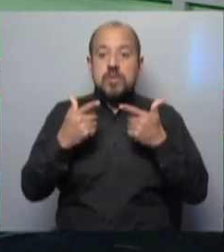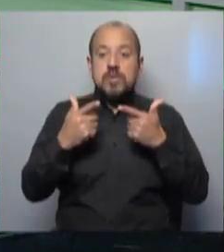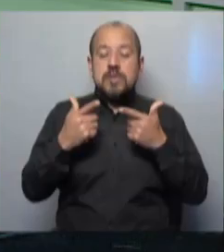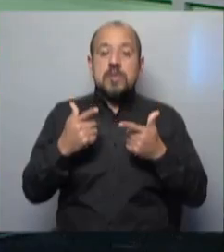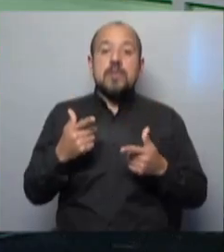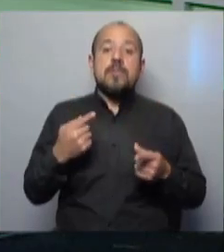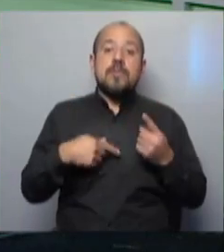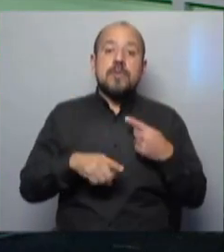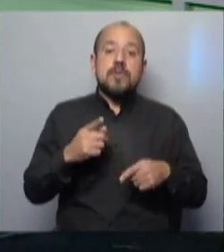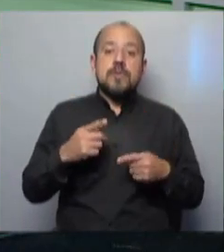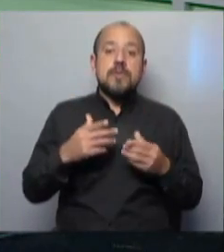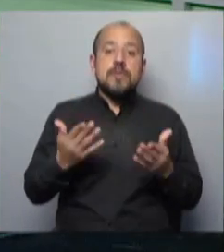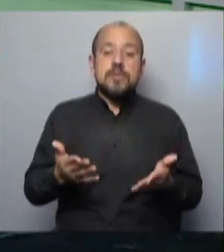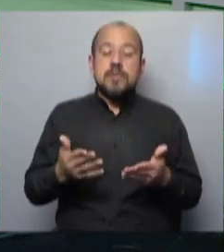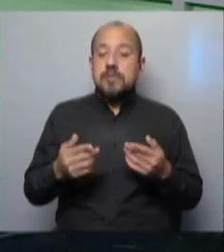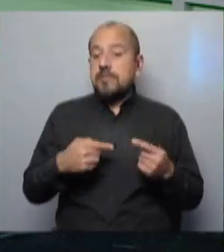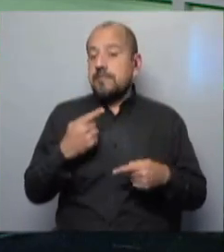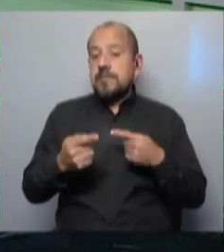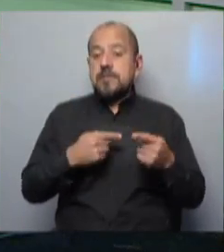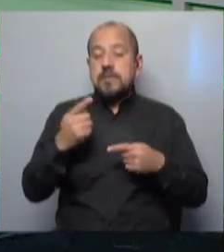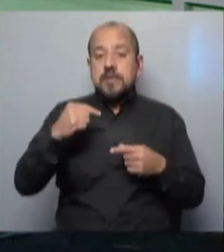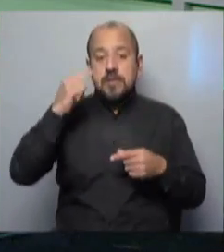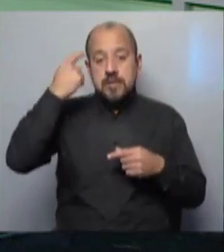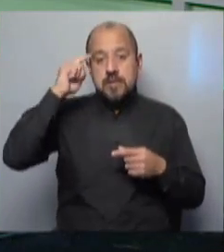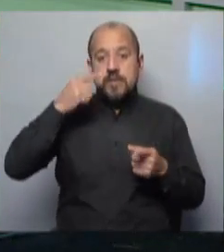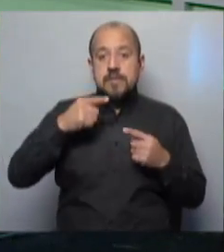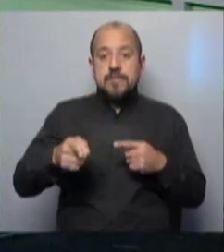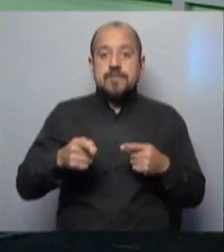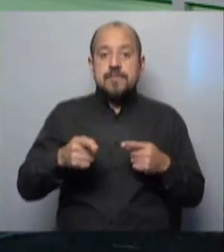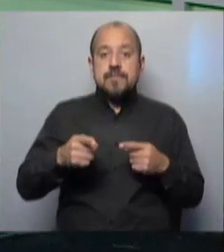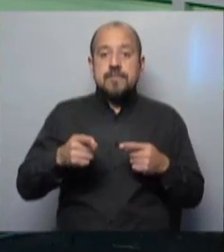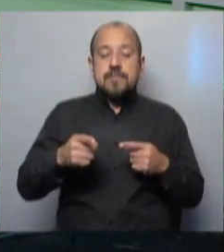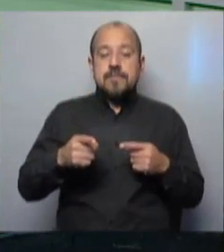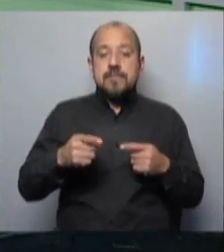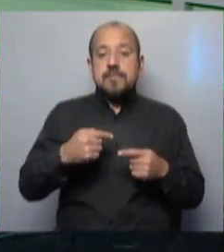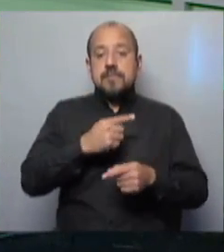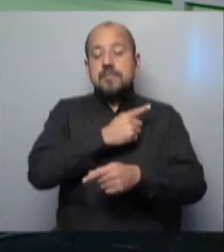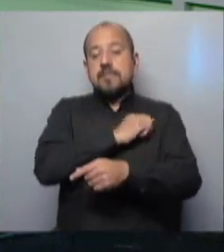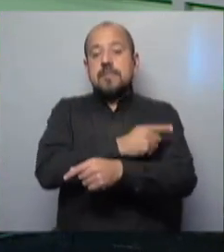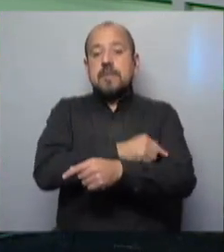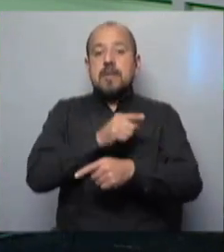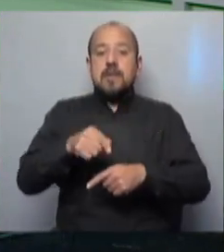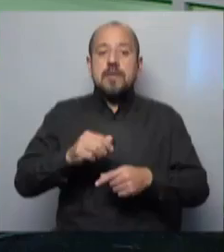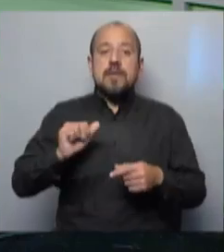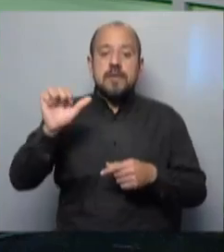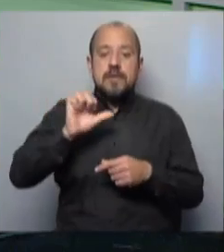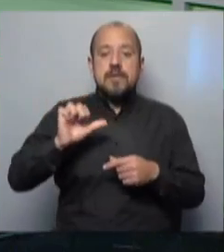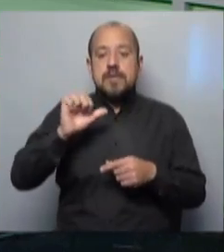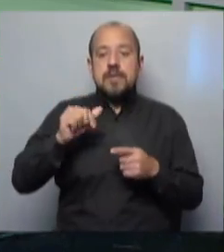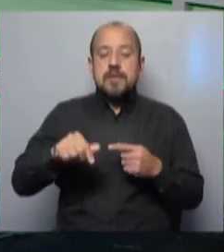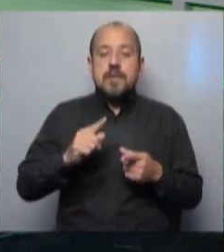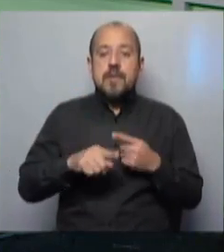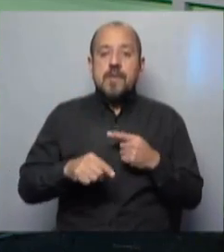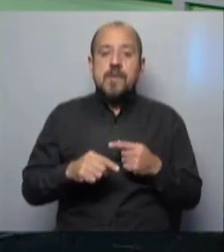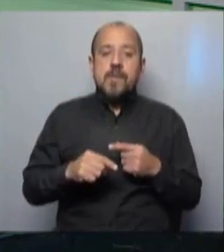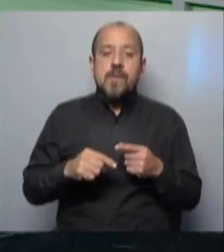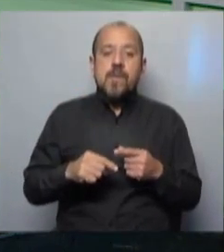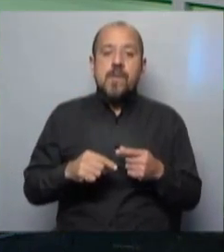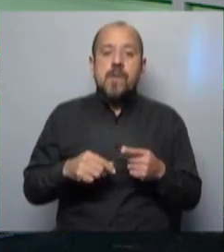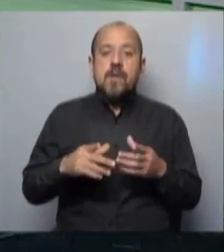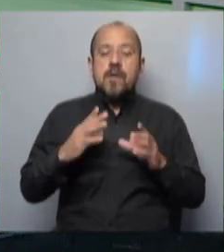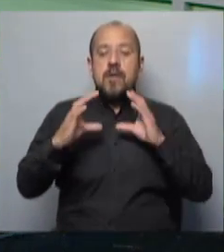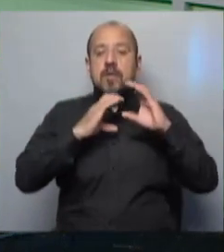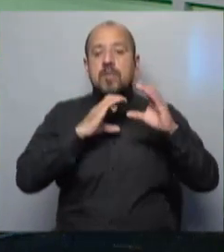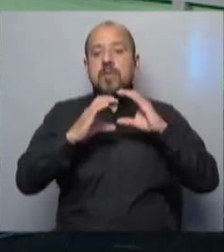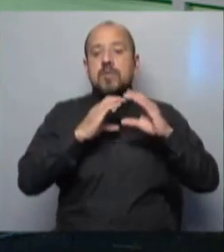reacciones pero no es más que la consolidación de un proceso de fortalecimiento de las grandes empresas mediáticas en el mercado de